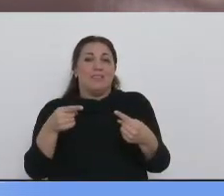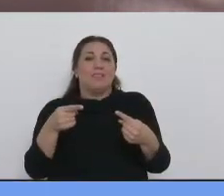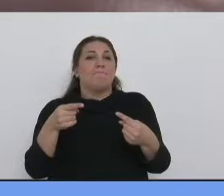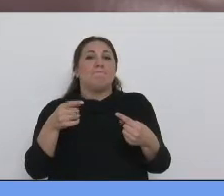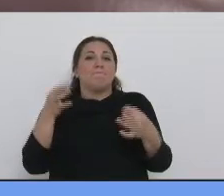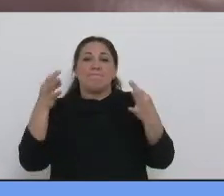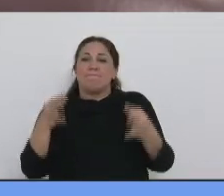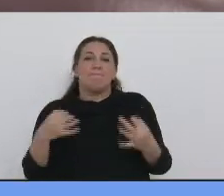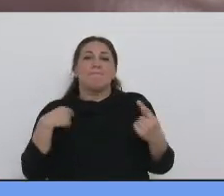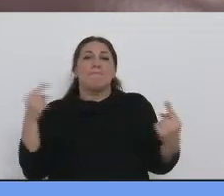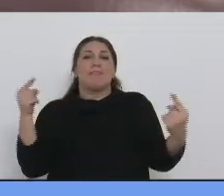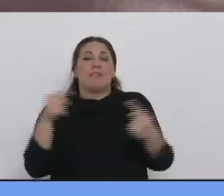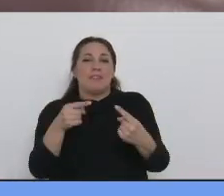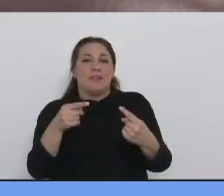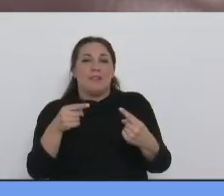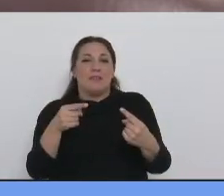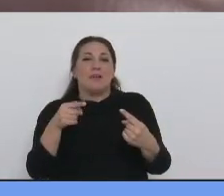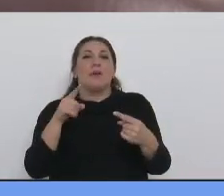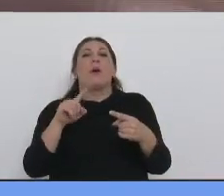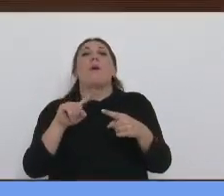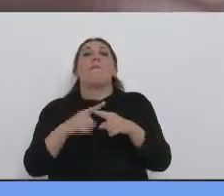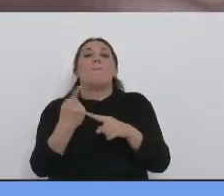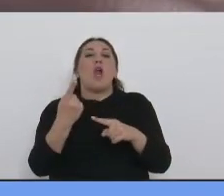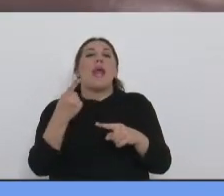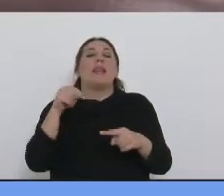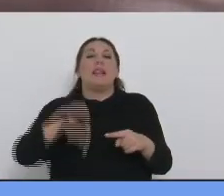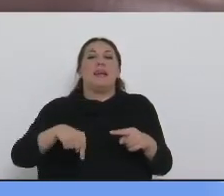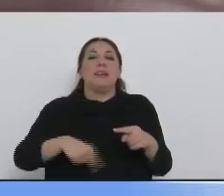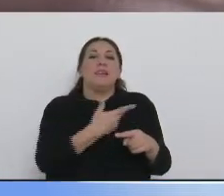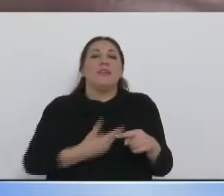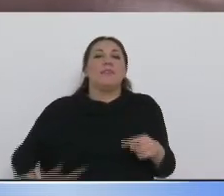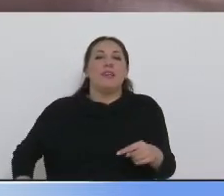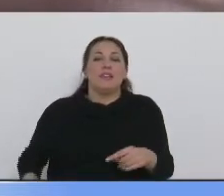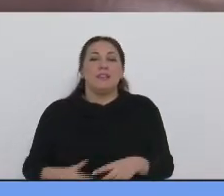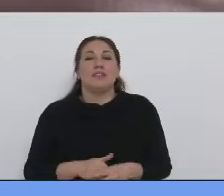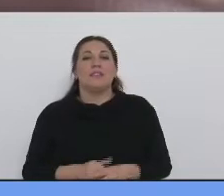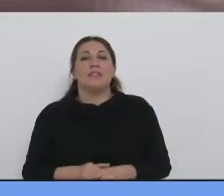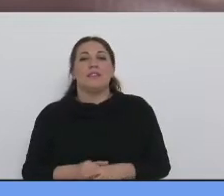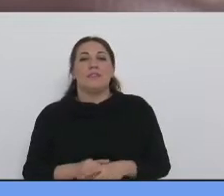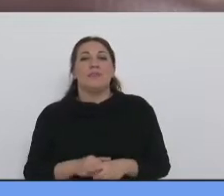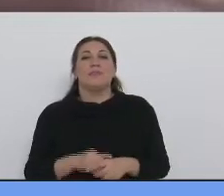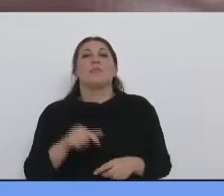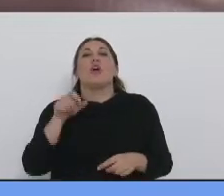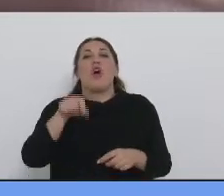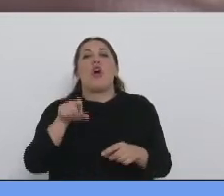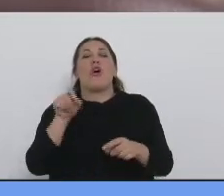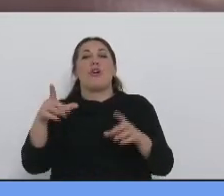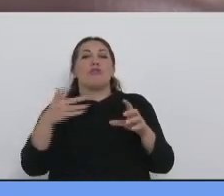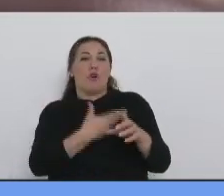contraria a la política que tiene el poder ejecutivo nacional con venezuela con su gobierno